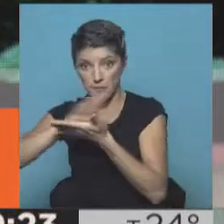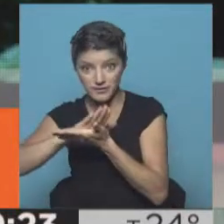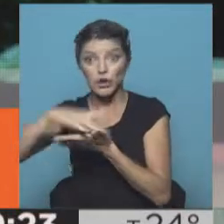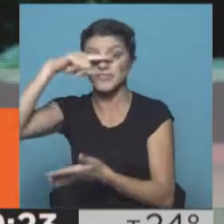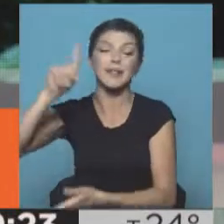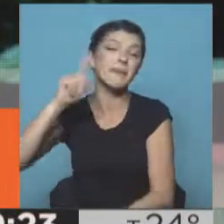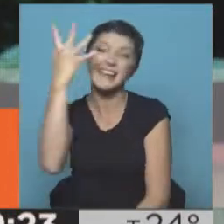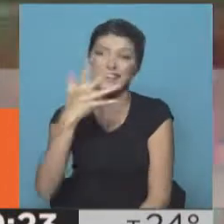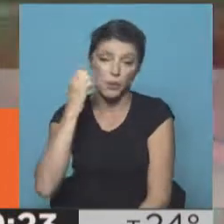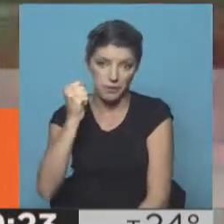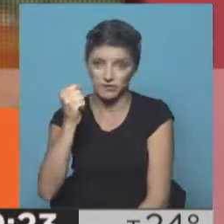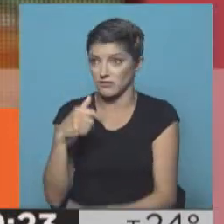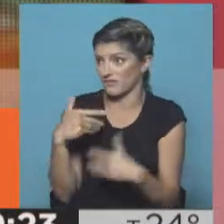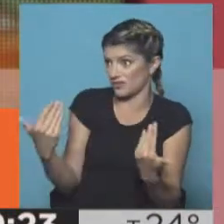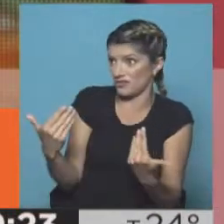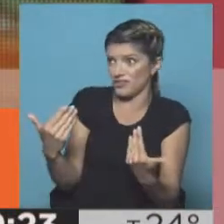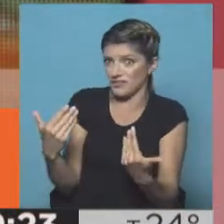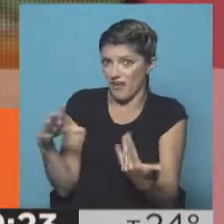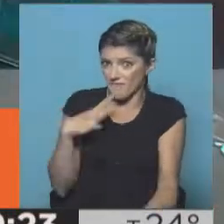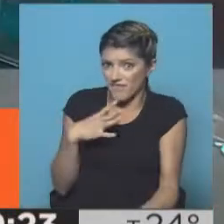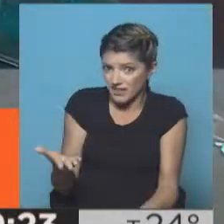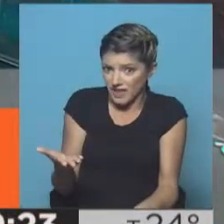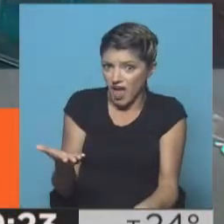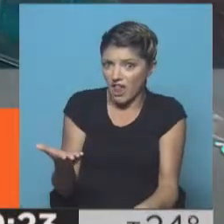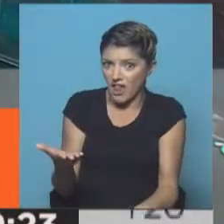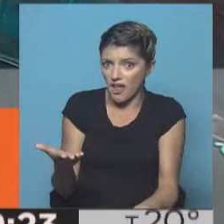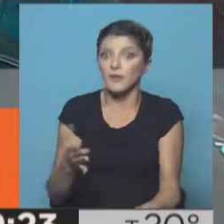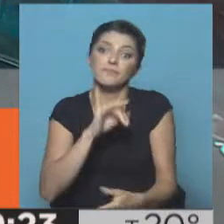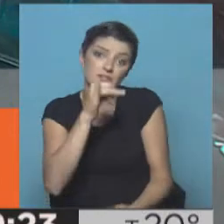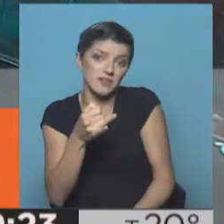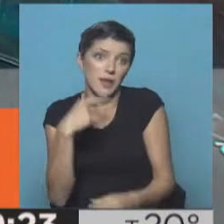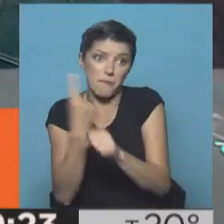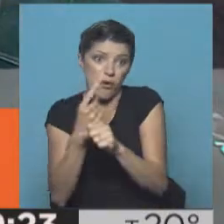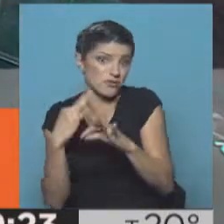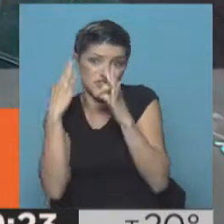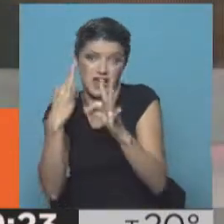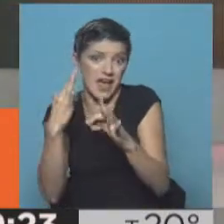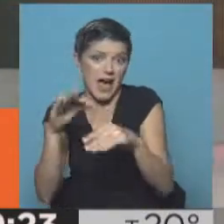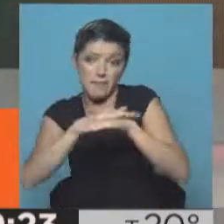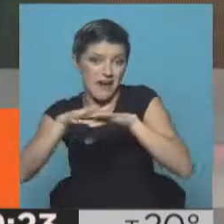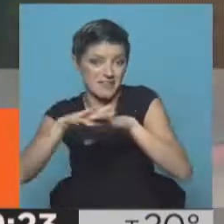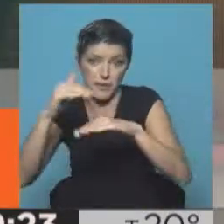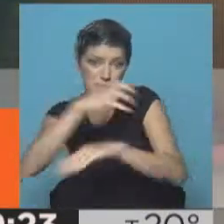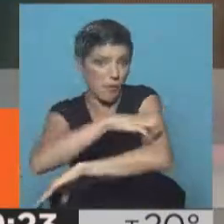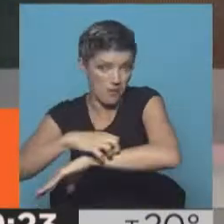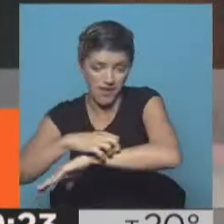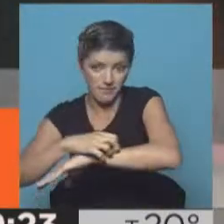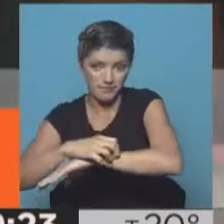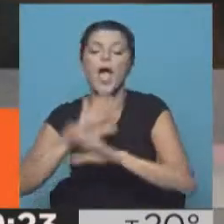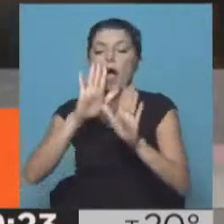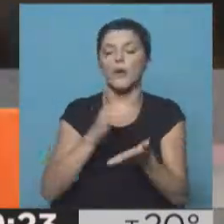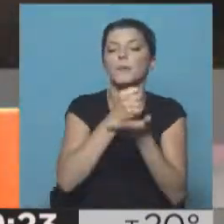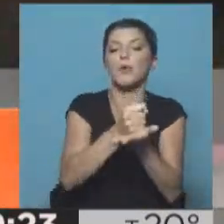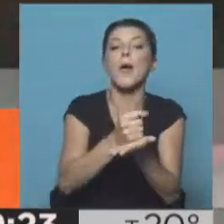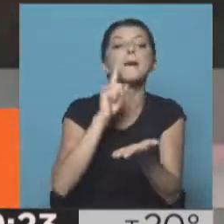alcanza a una familia entonces Que no para le no ser pobre. Si es el único ingreso que tiene, no le alcanza para ser pobre. El plan, la asignación universal por hijo son 1.100